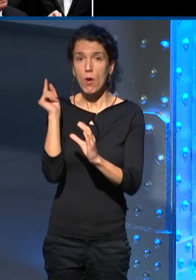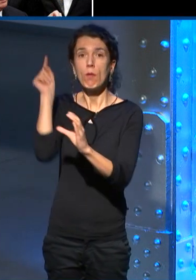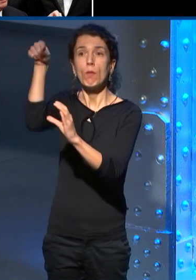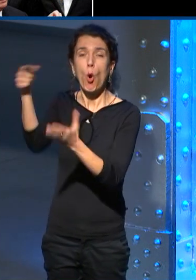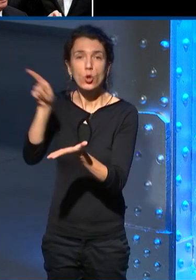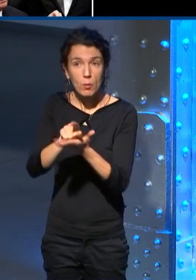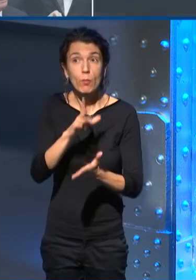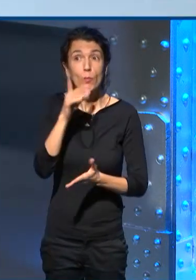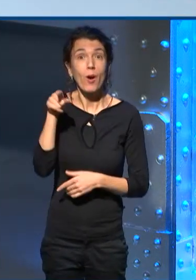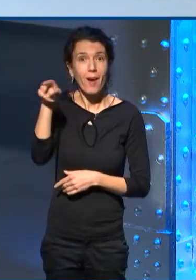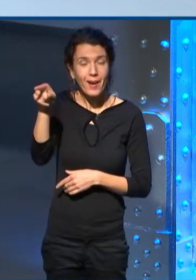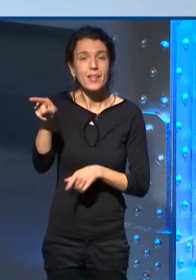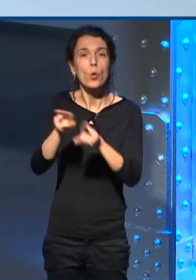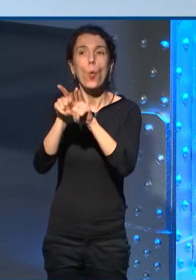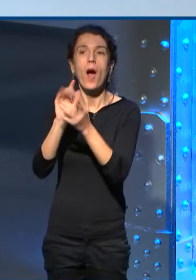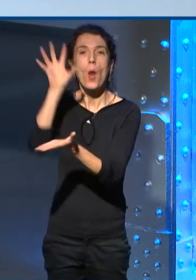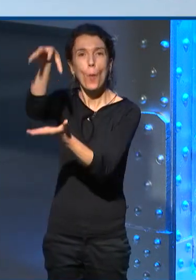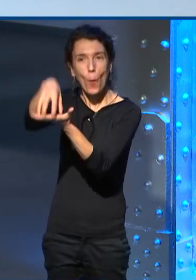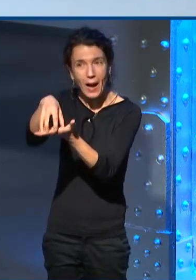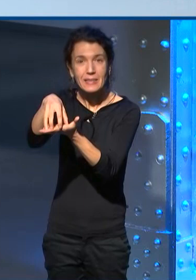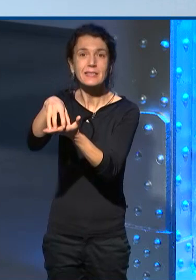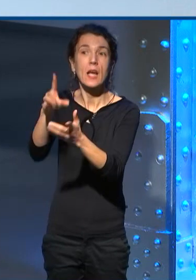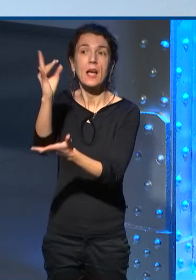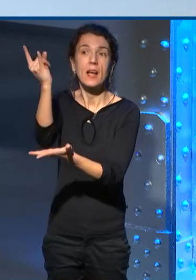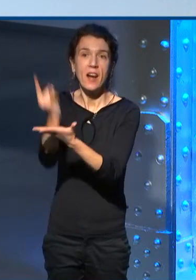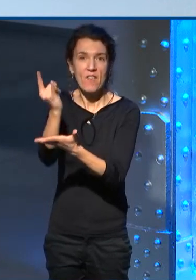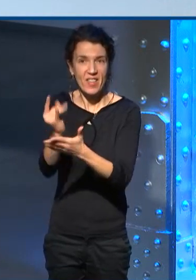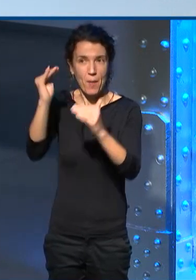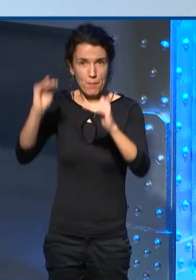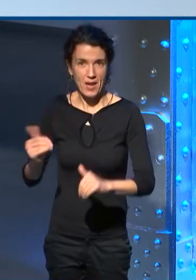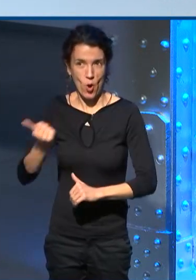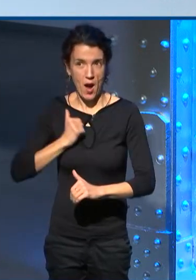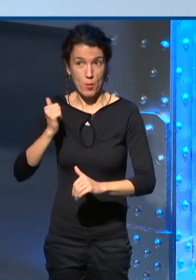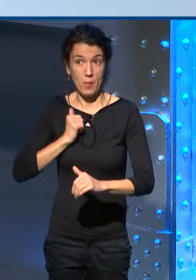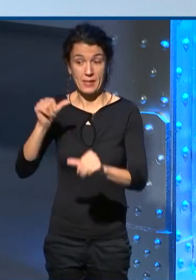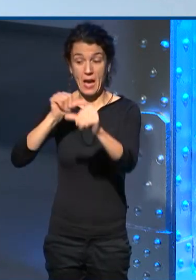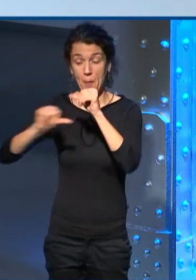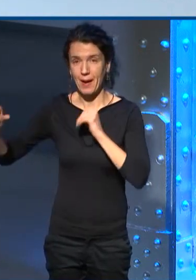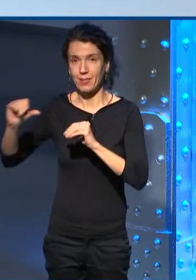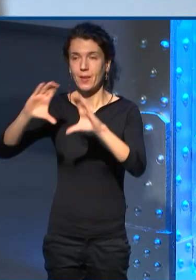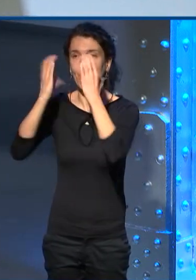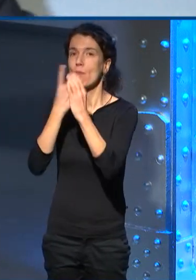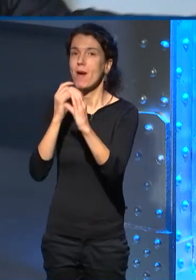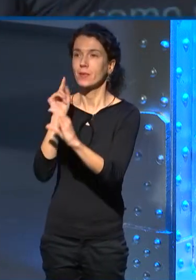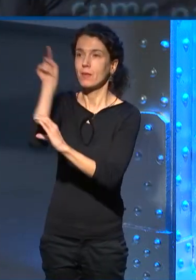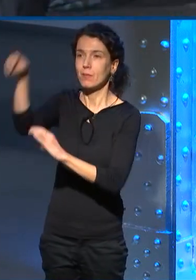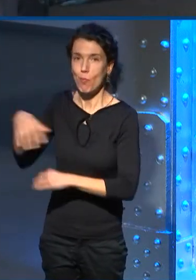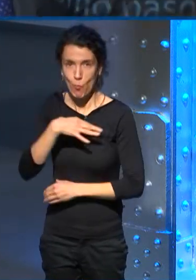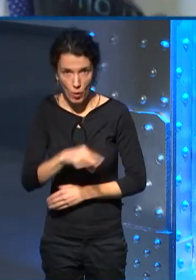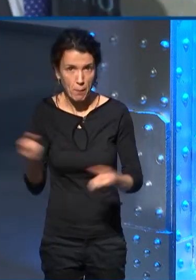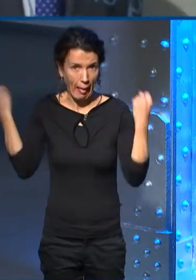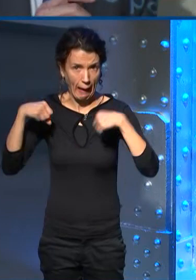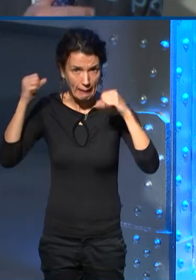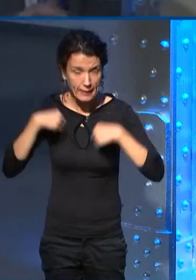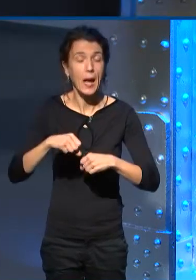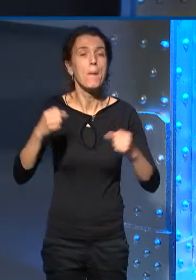Luna porque ahí se puede establecer la base para con menos gravedad ir a Marte, para tener operaciones, para entrenar. Fíjense ahí al presidente